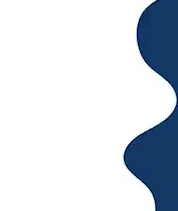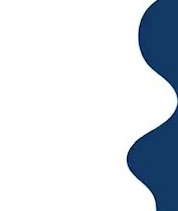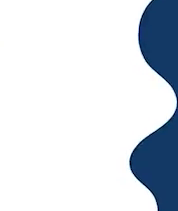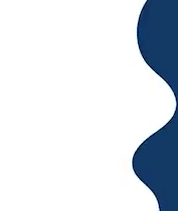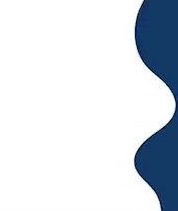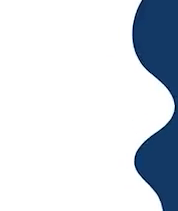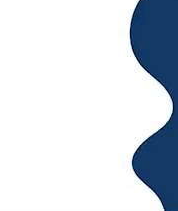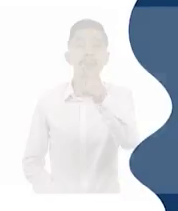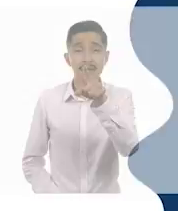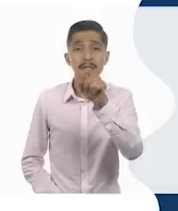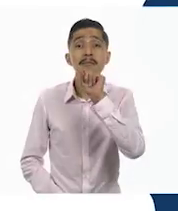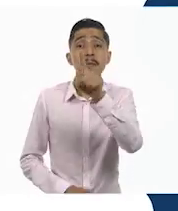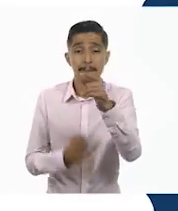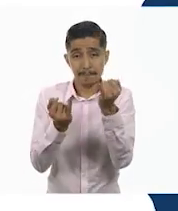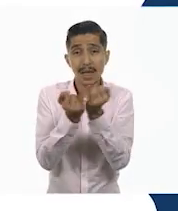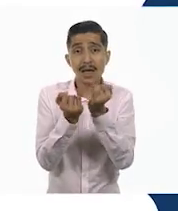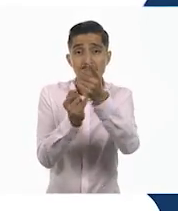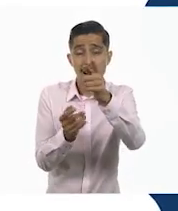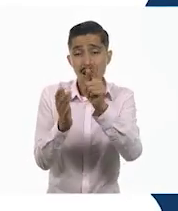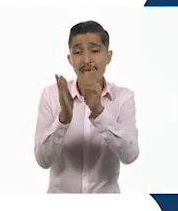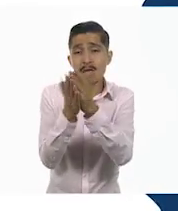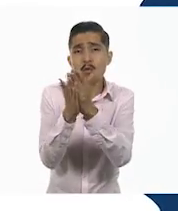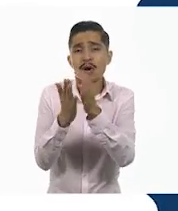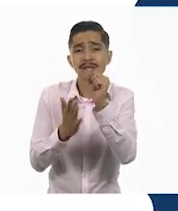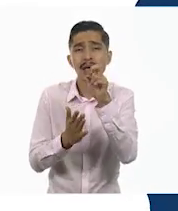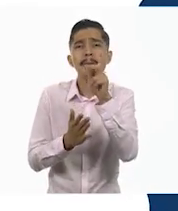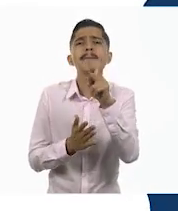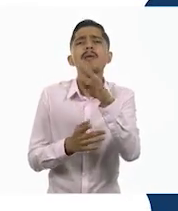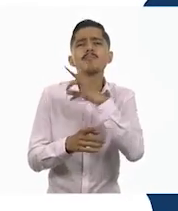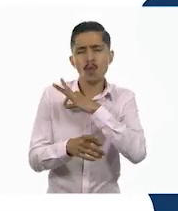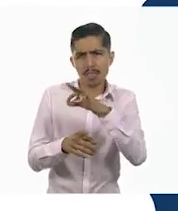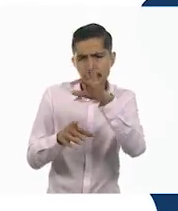También puedes encontrar los libros de texto en la página